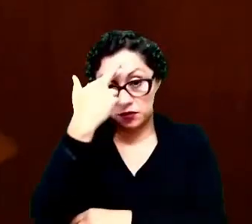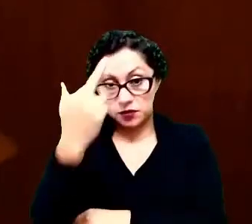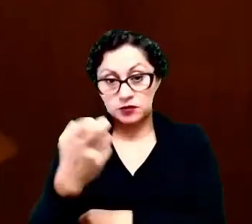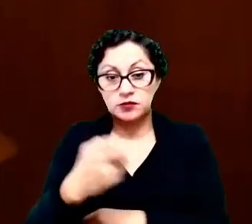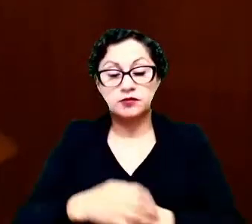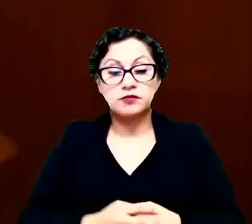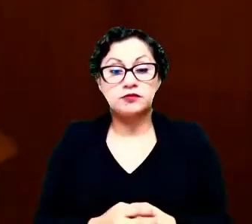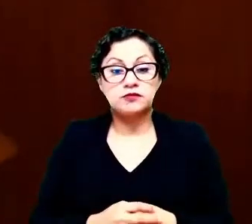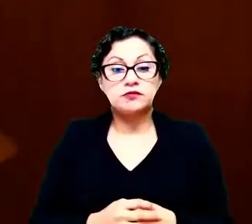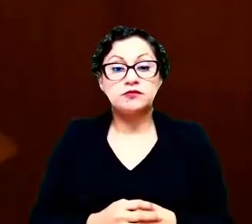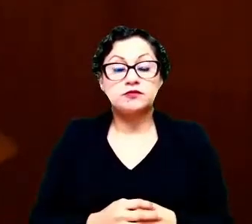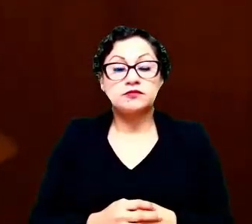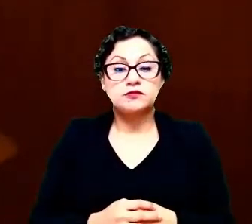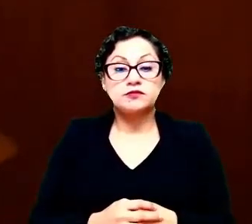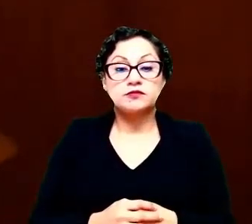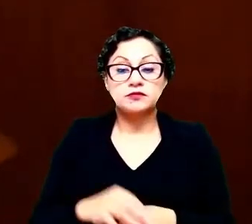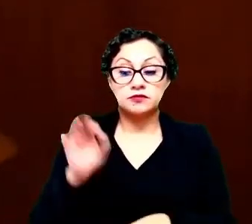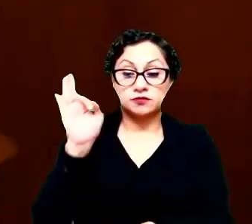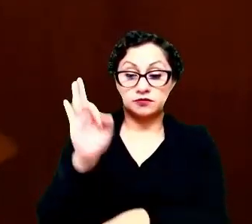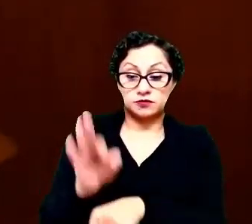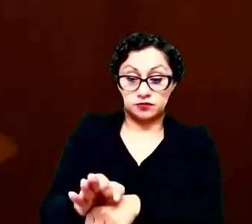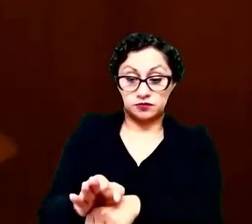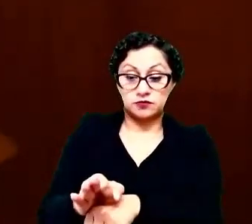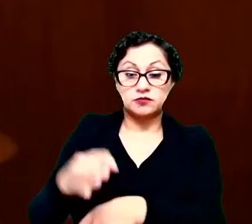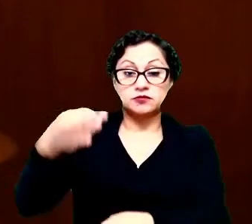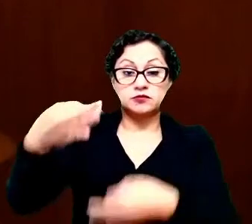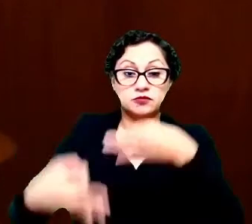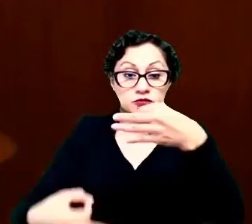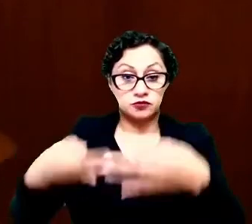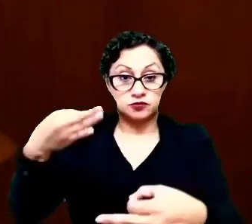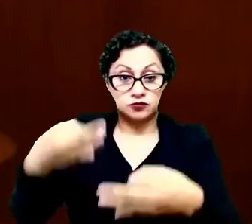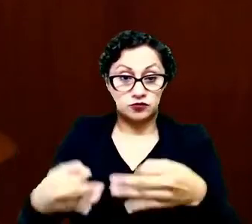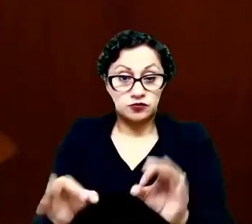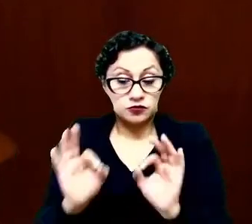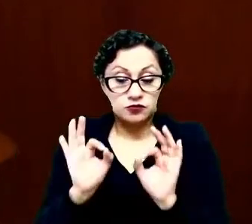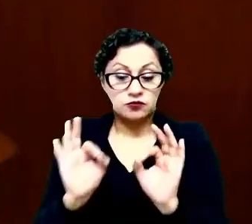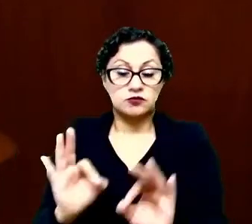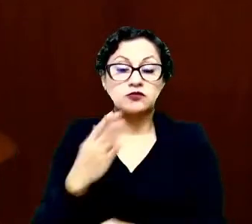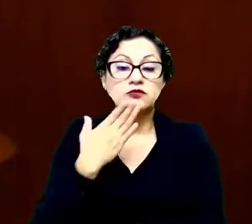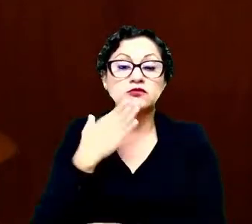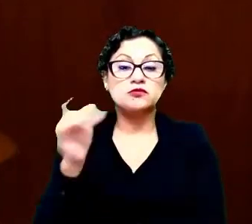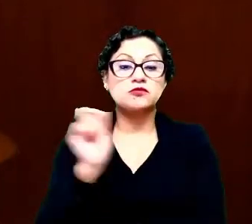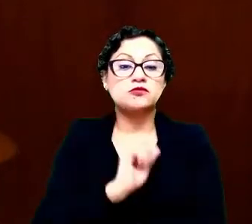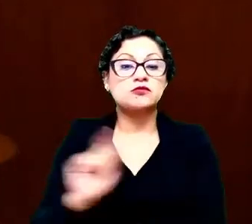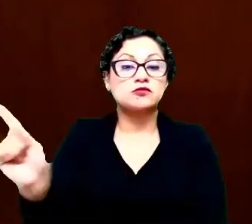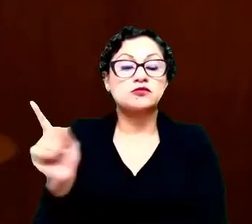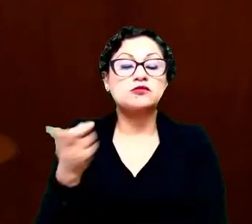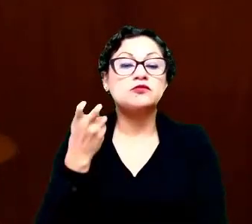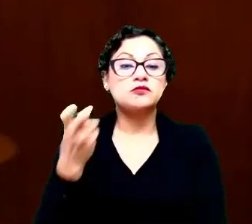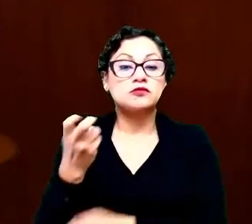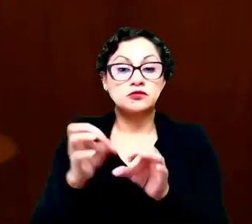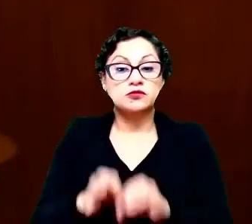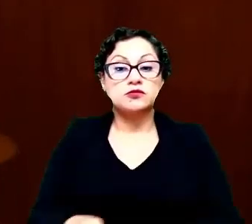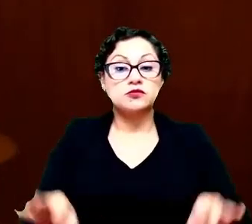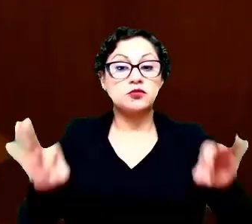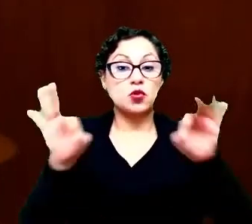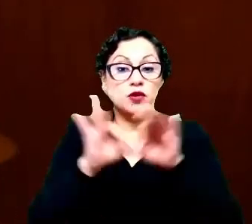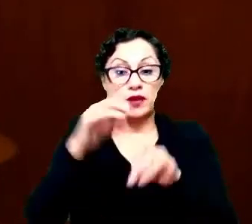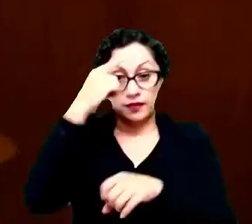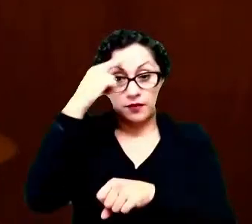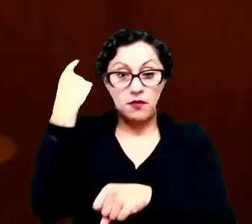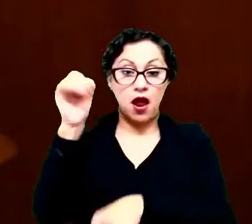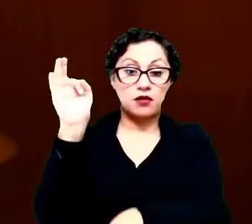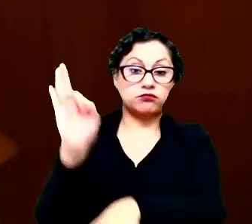el acceso a una defensoría jurídica adecuada es uno de los Pilares fundamentales del Estado de derecho